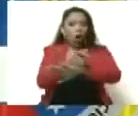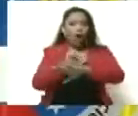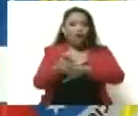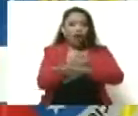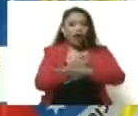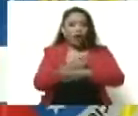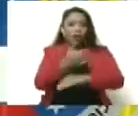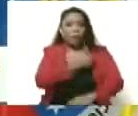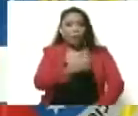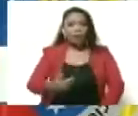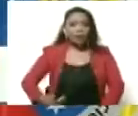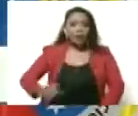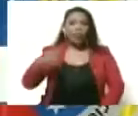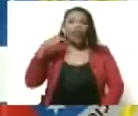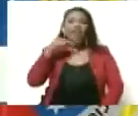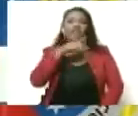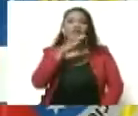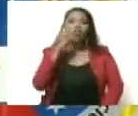del expresidente Iván Duque